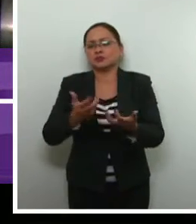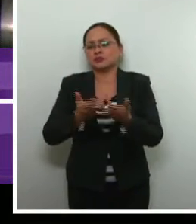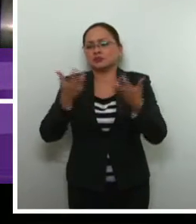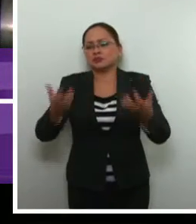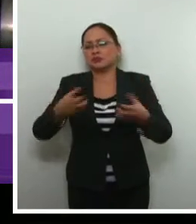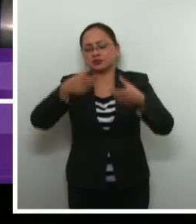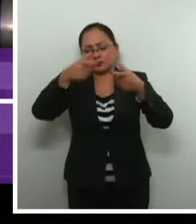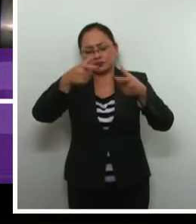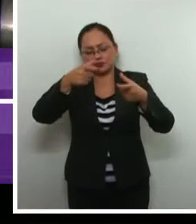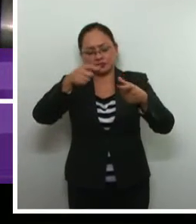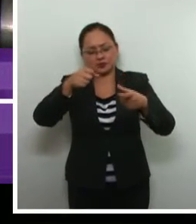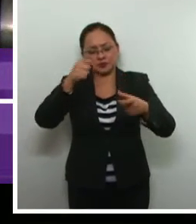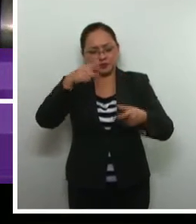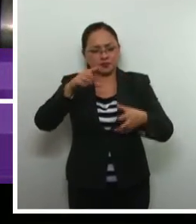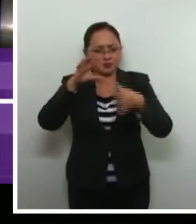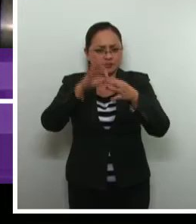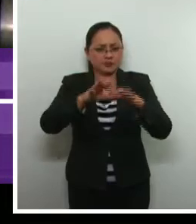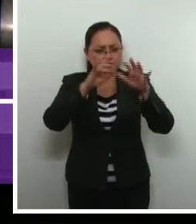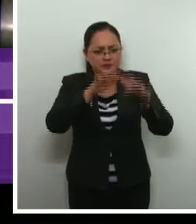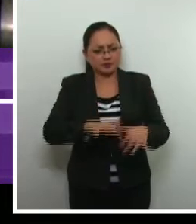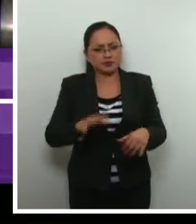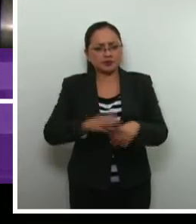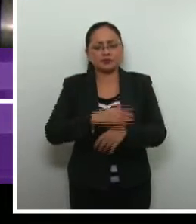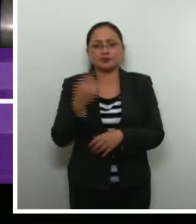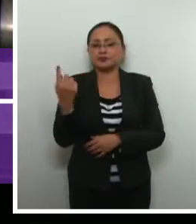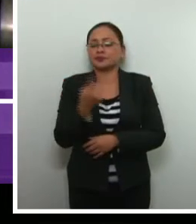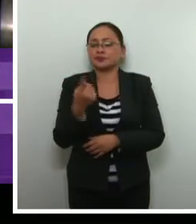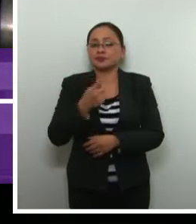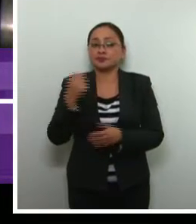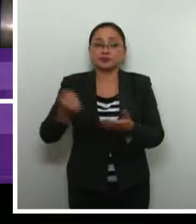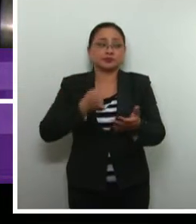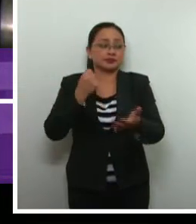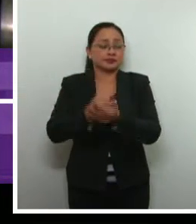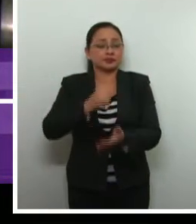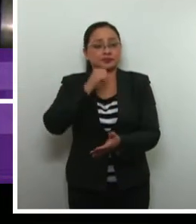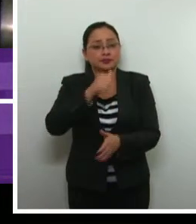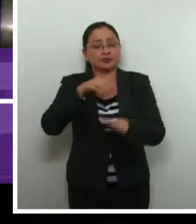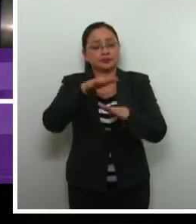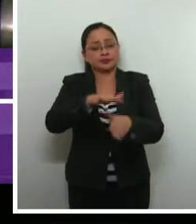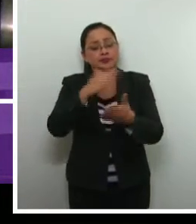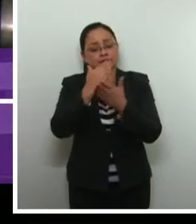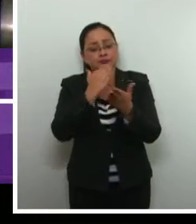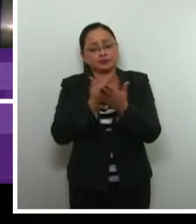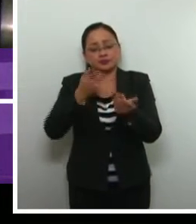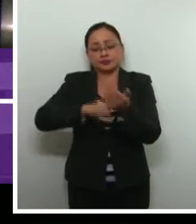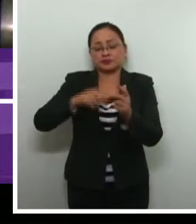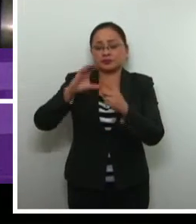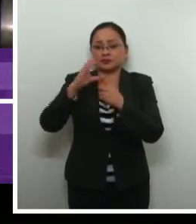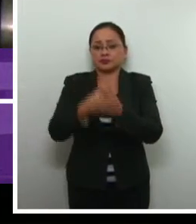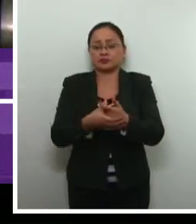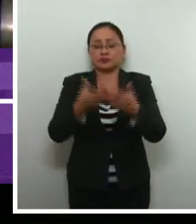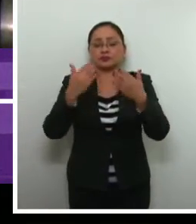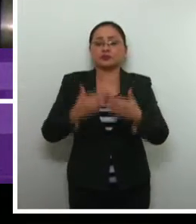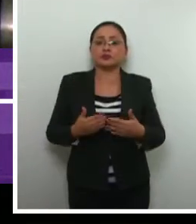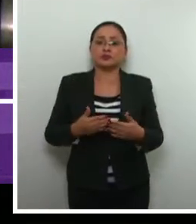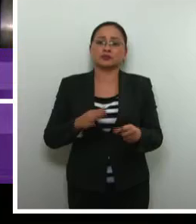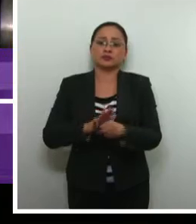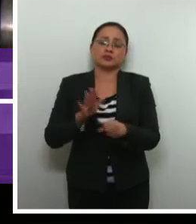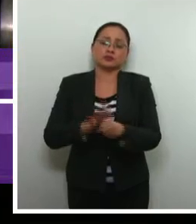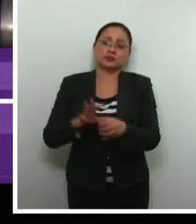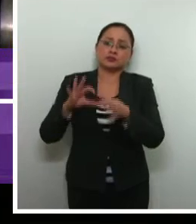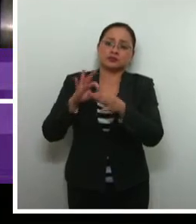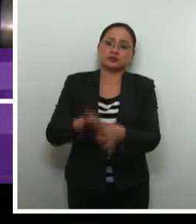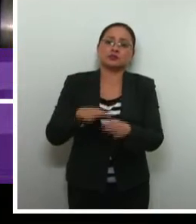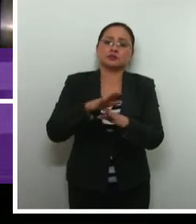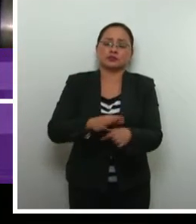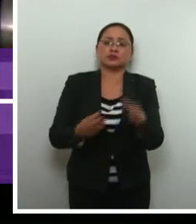del documento porque no fue aprobado ello en la comisión. No se trata efectivamente